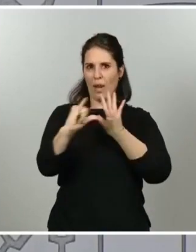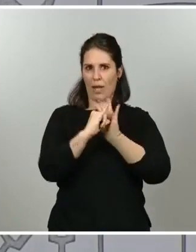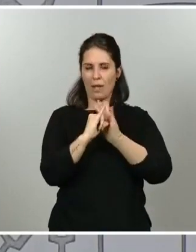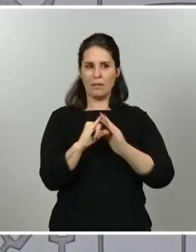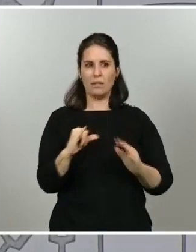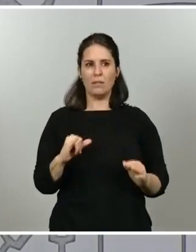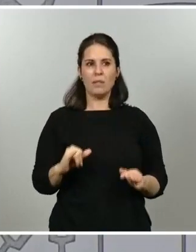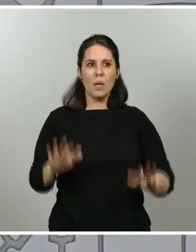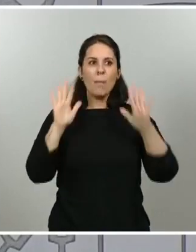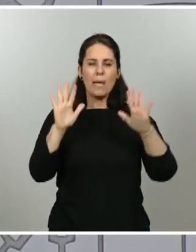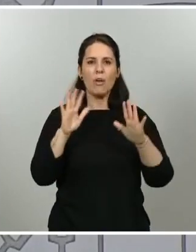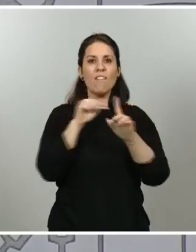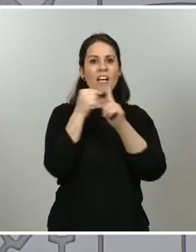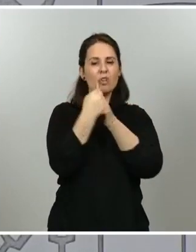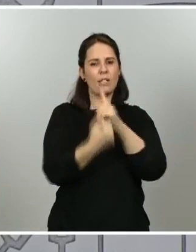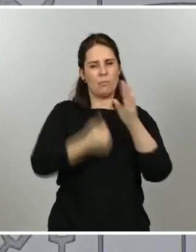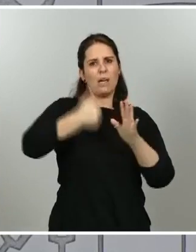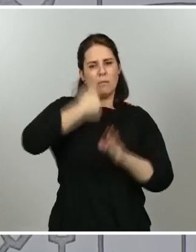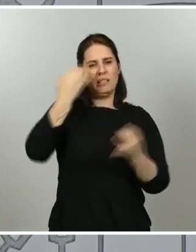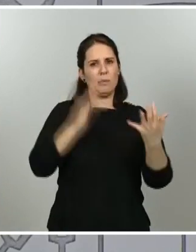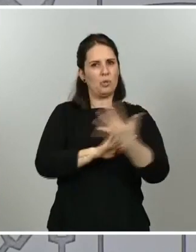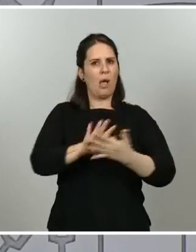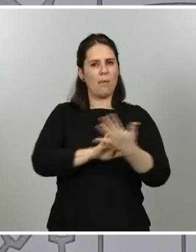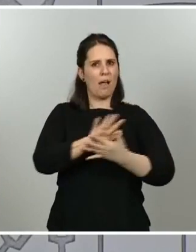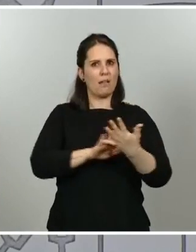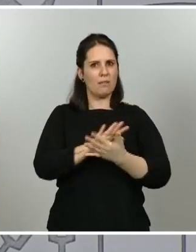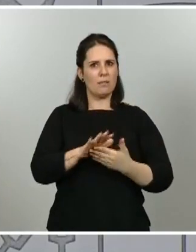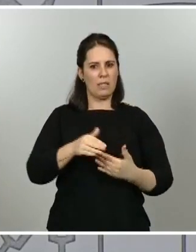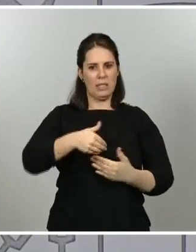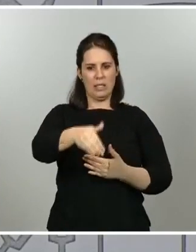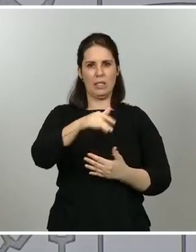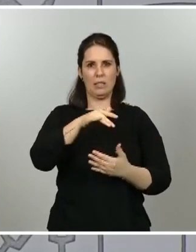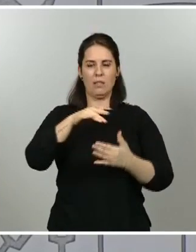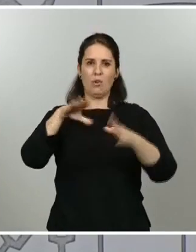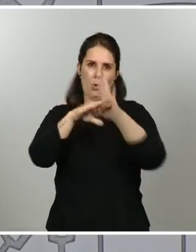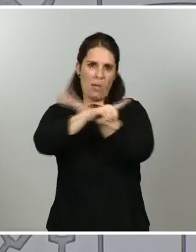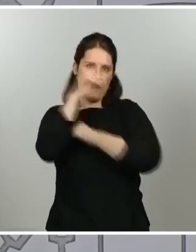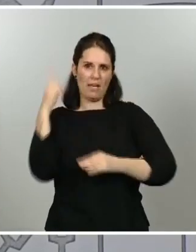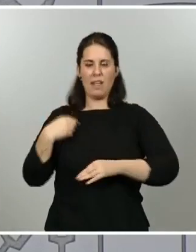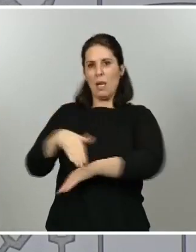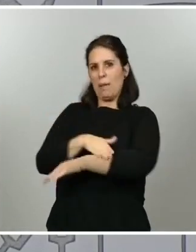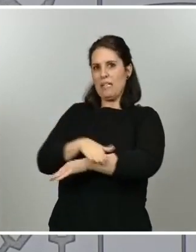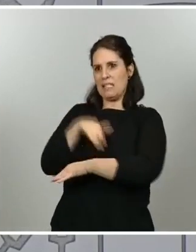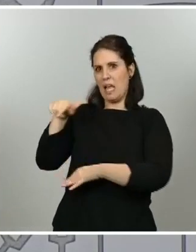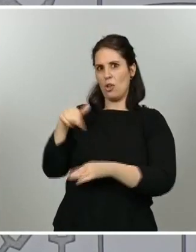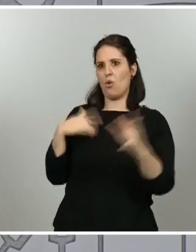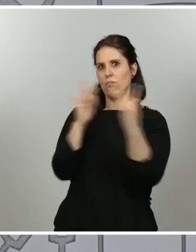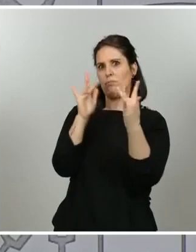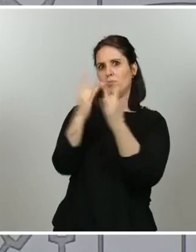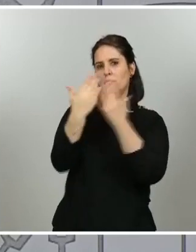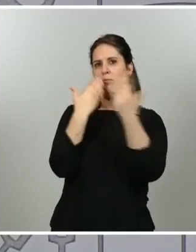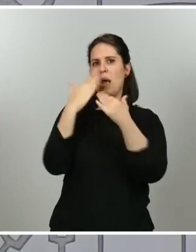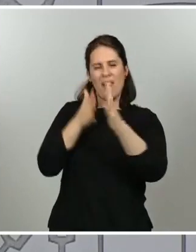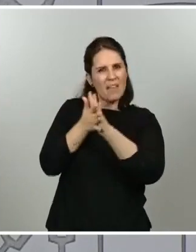más factores que tenemos que hablar y obviamente lo hablaremos entre la Comunidad de Madrid y el Ministerio para llegar a definir correctamente la